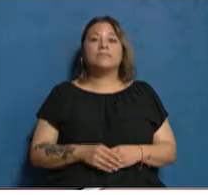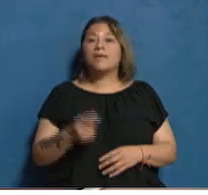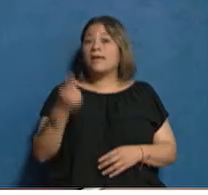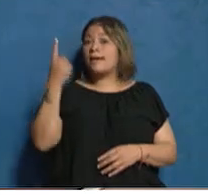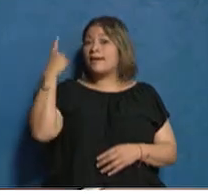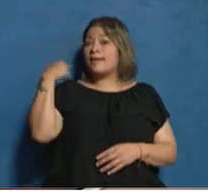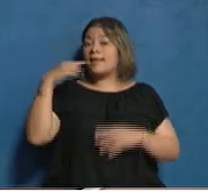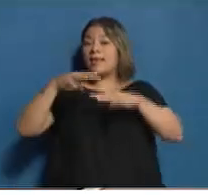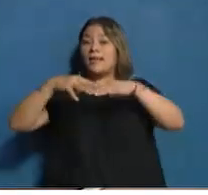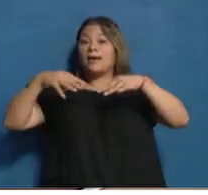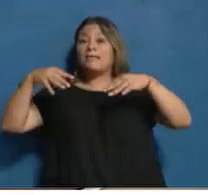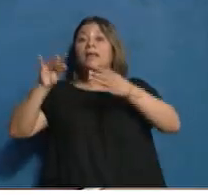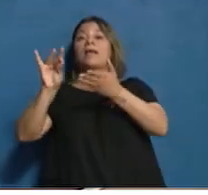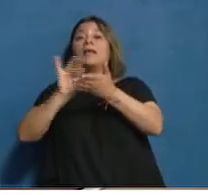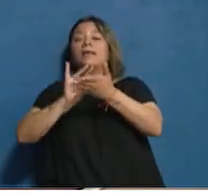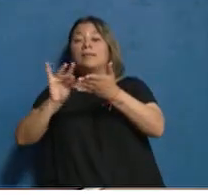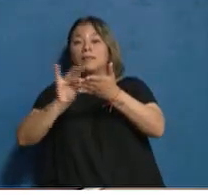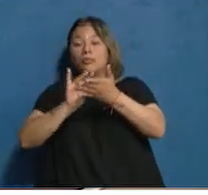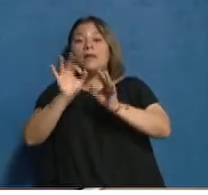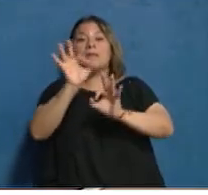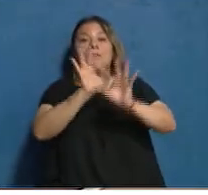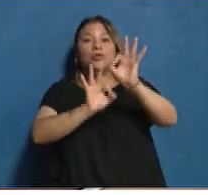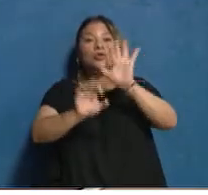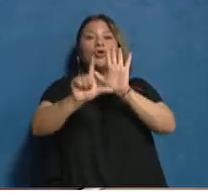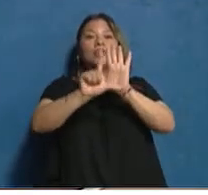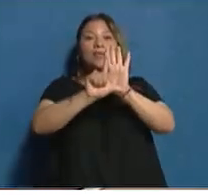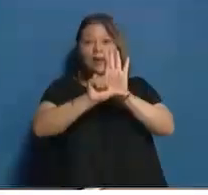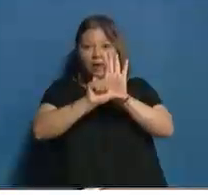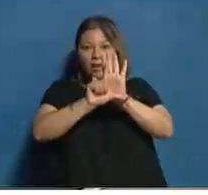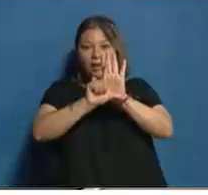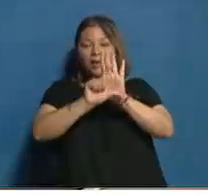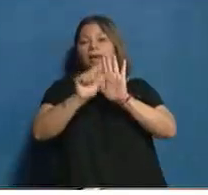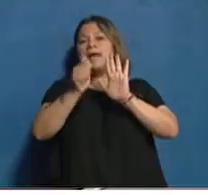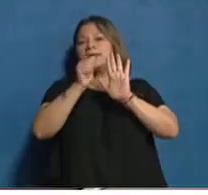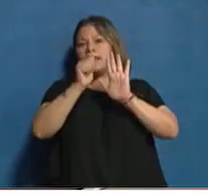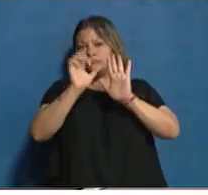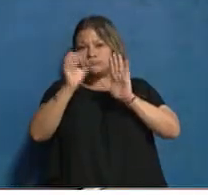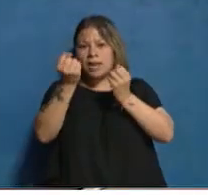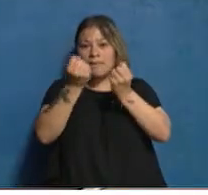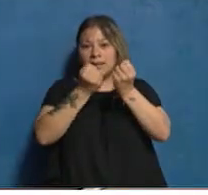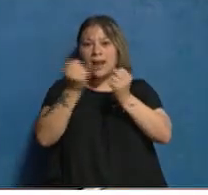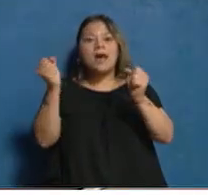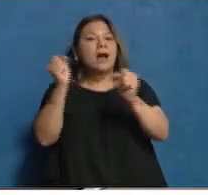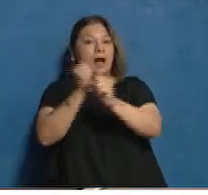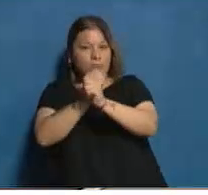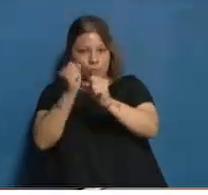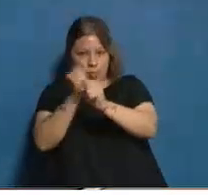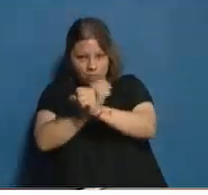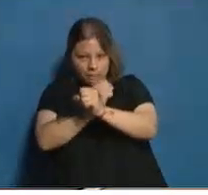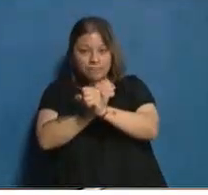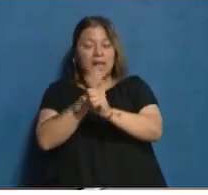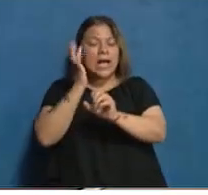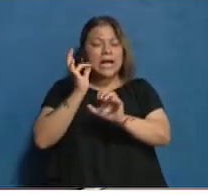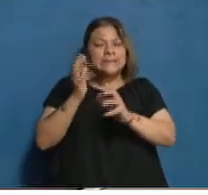Ayer en la Cámara de Diputados se aprobó el proyecto de ley que busca que la tolerancia sea cero al volante, algo que